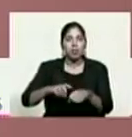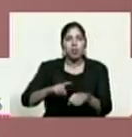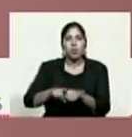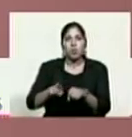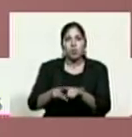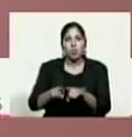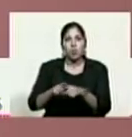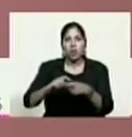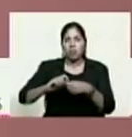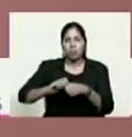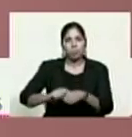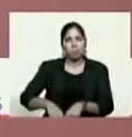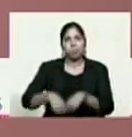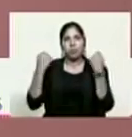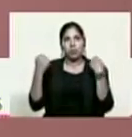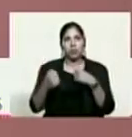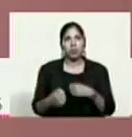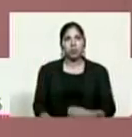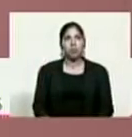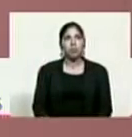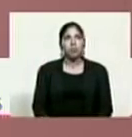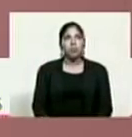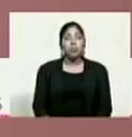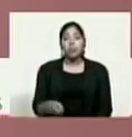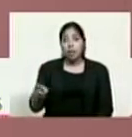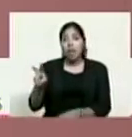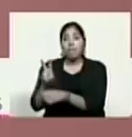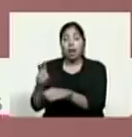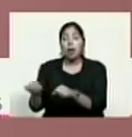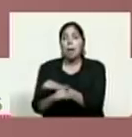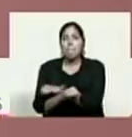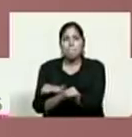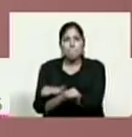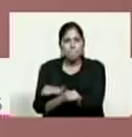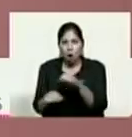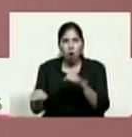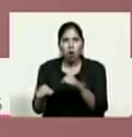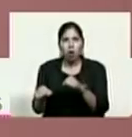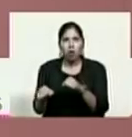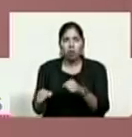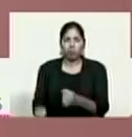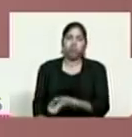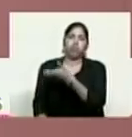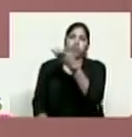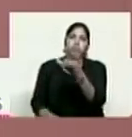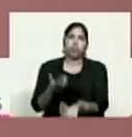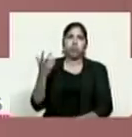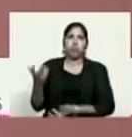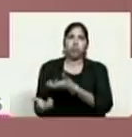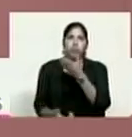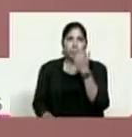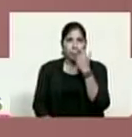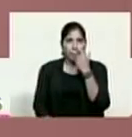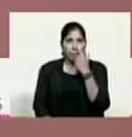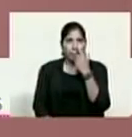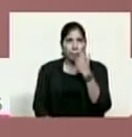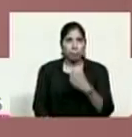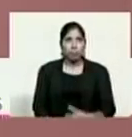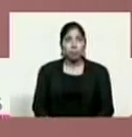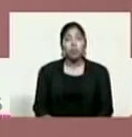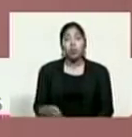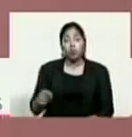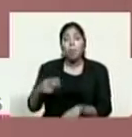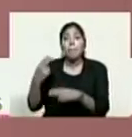atentaron, sabotearon el suministro de gas a Tacoa y provocaron una explosión que hubiera podido generar centenas de muertos, de